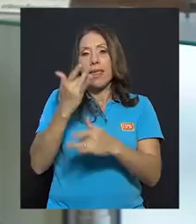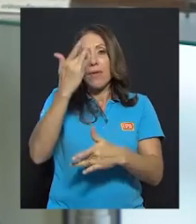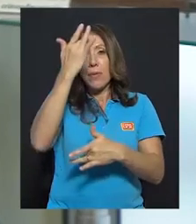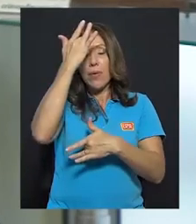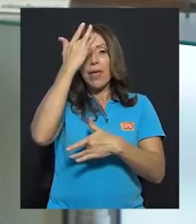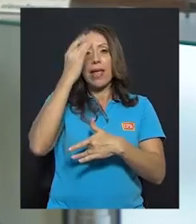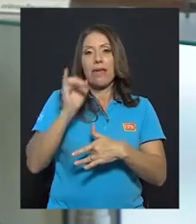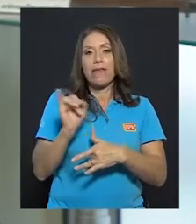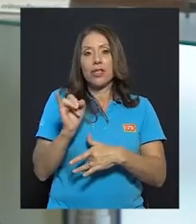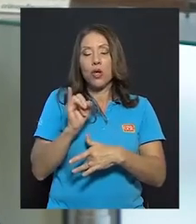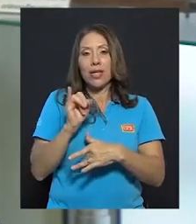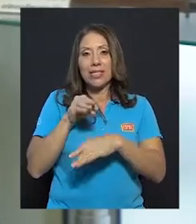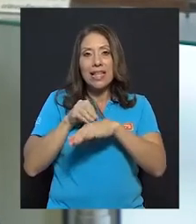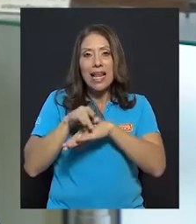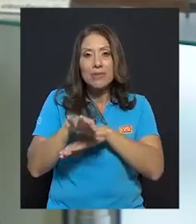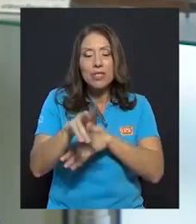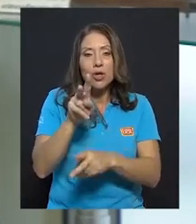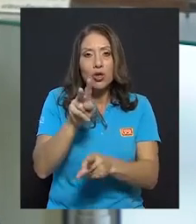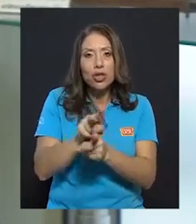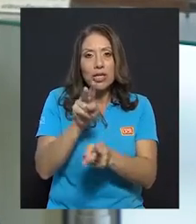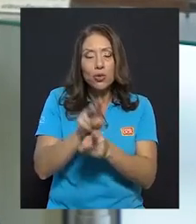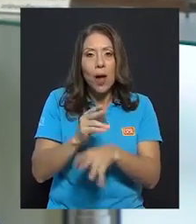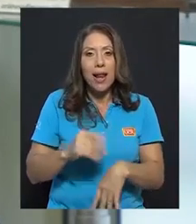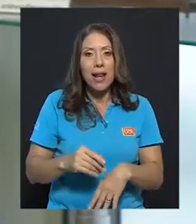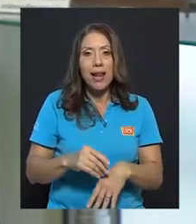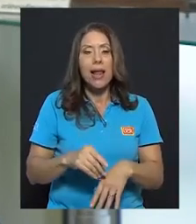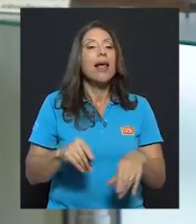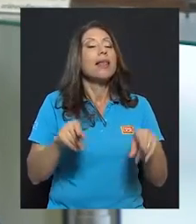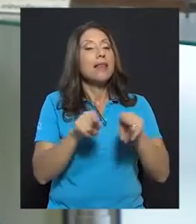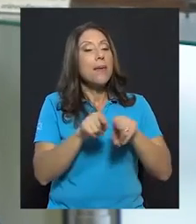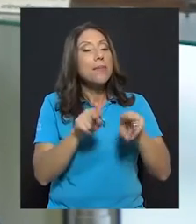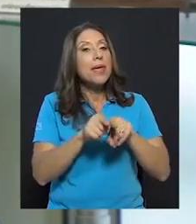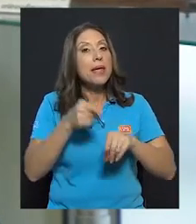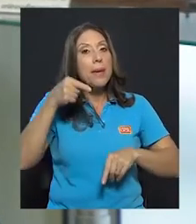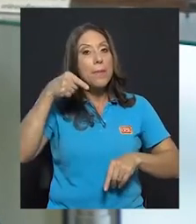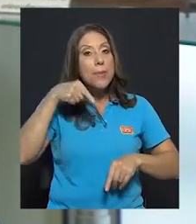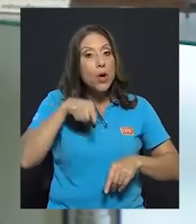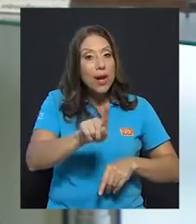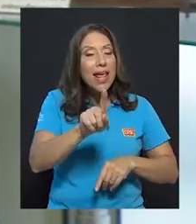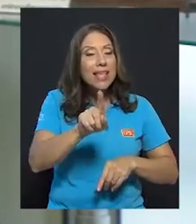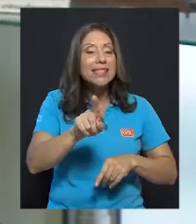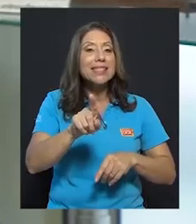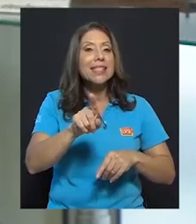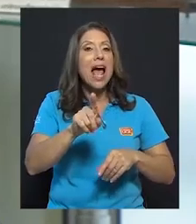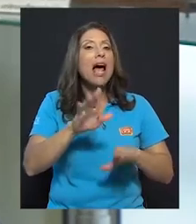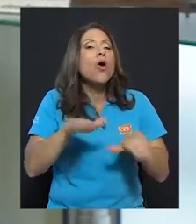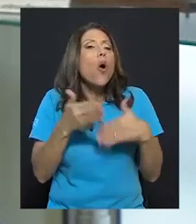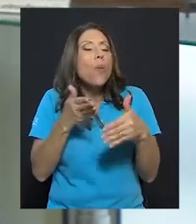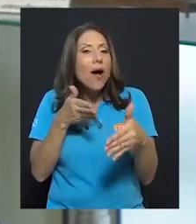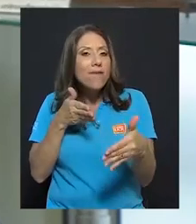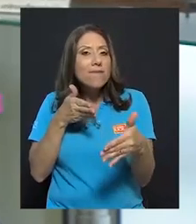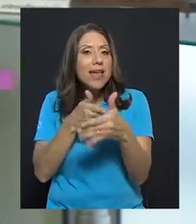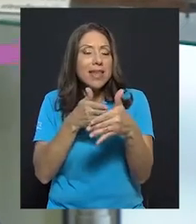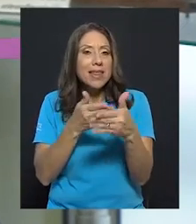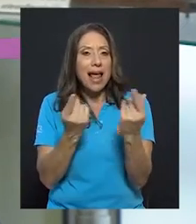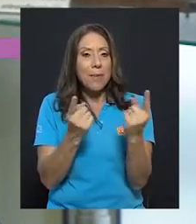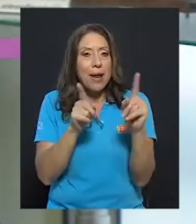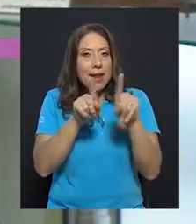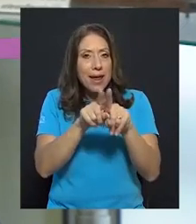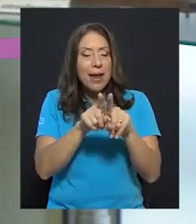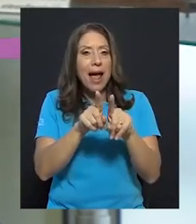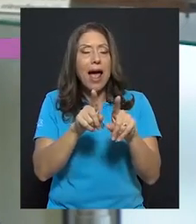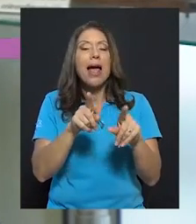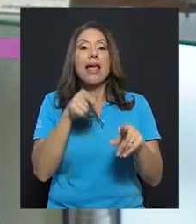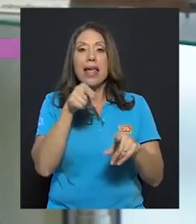sexual, de qué manera afecta la violencia a la vida de las personas dentro de una relación de pareja, esto